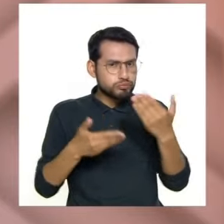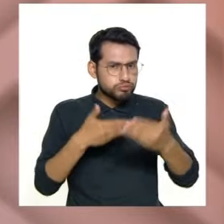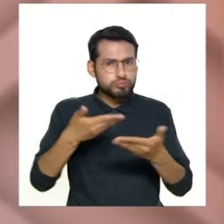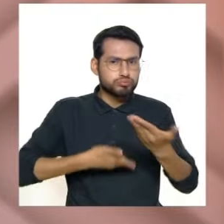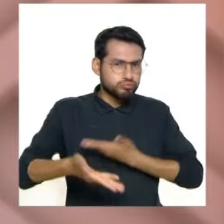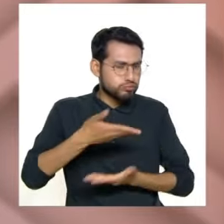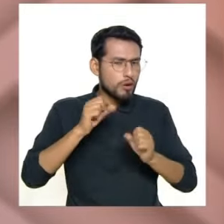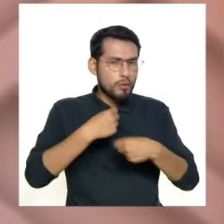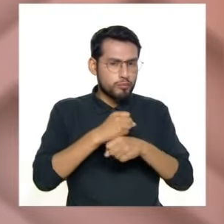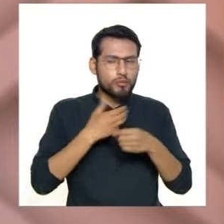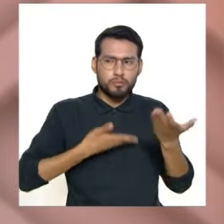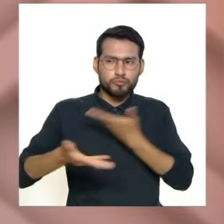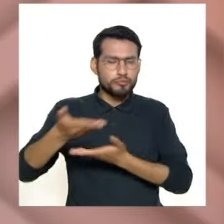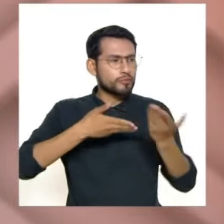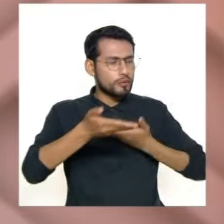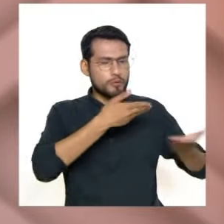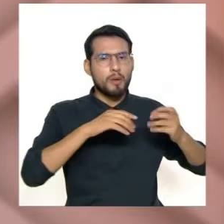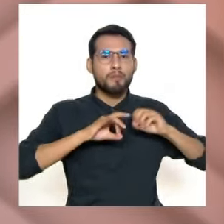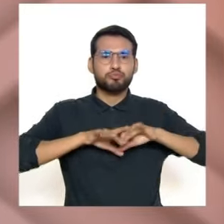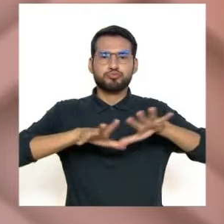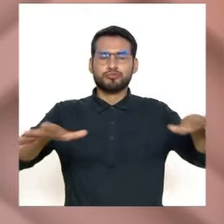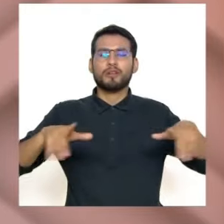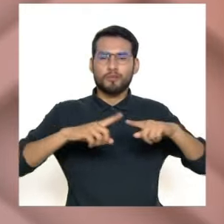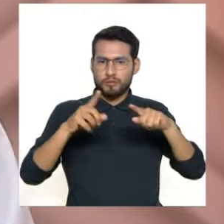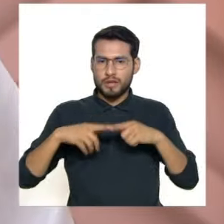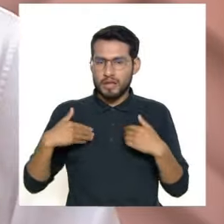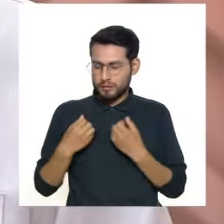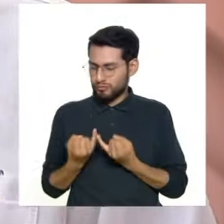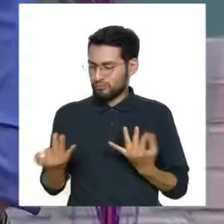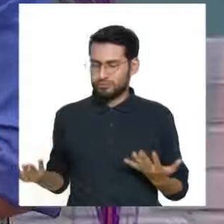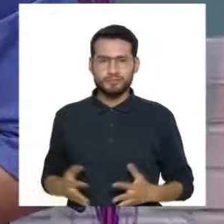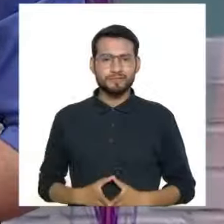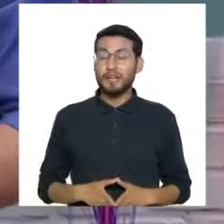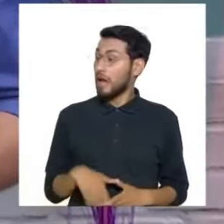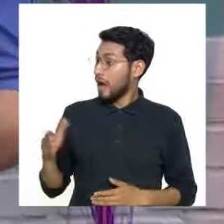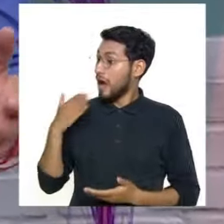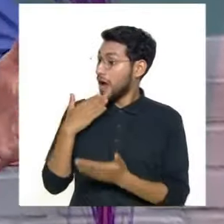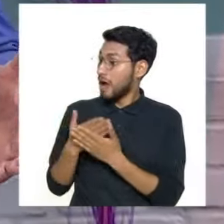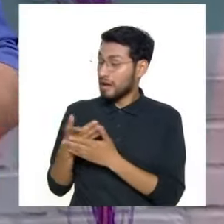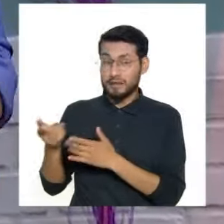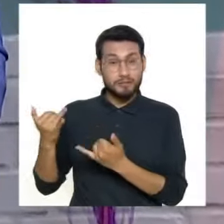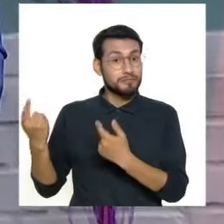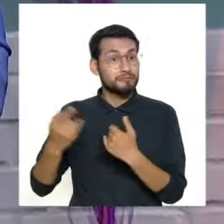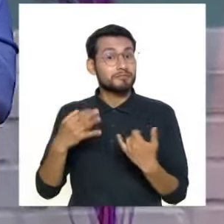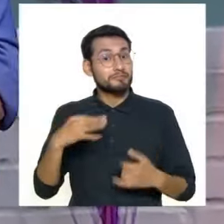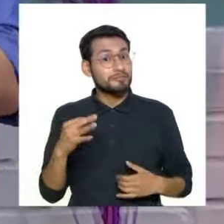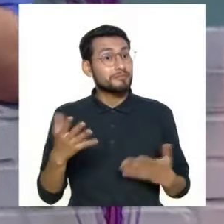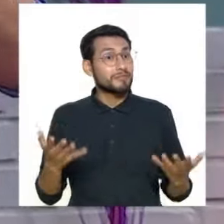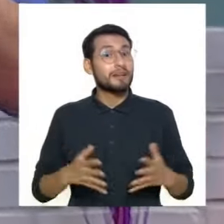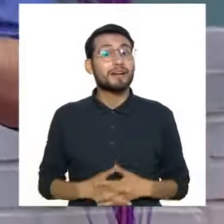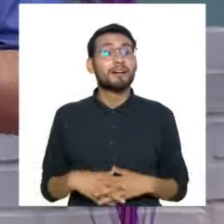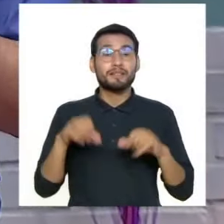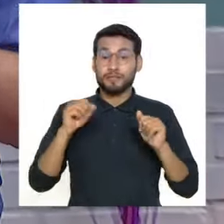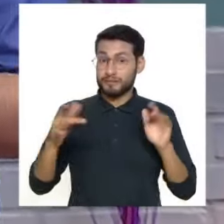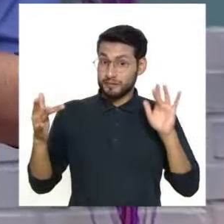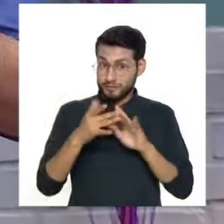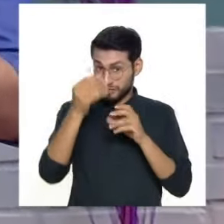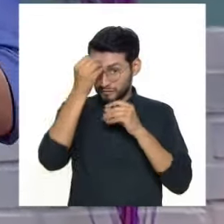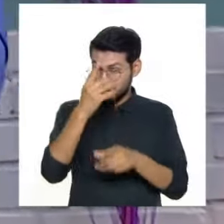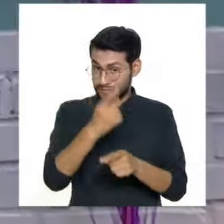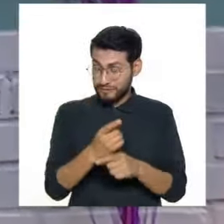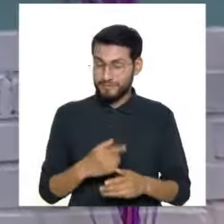elaborar Y colocar en el mercado toda esta variedad de productos Muchísimas gracias por estar aquí con nosotros y como siempre nosotros queremos que conectes con la